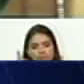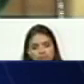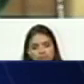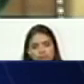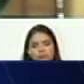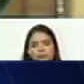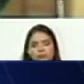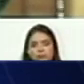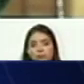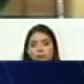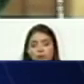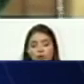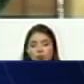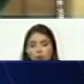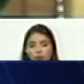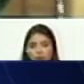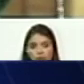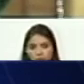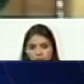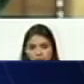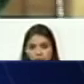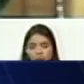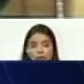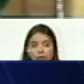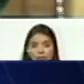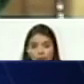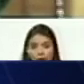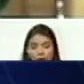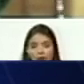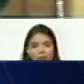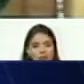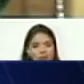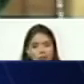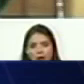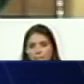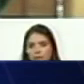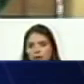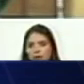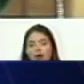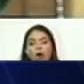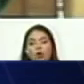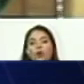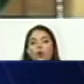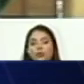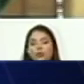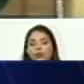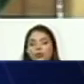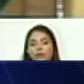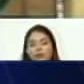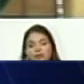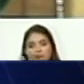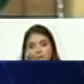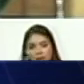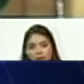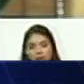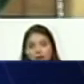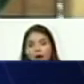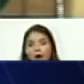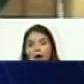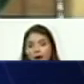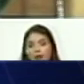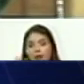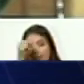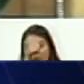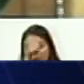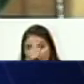acciones. 1. Declarar en sesión permanente el Consejo de Defensa de la Nación hasta el próximo